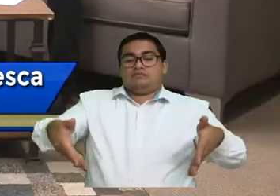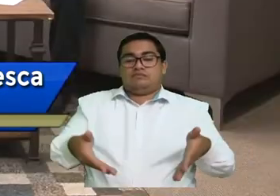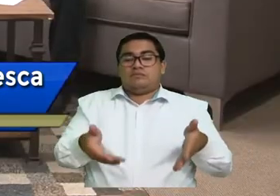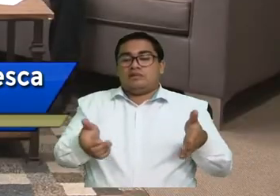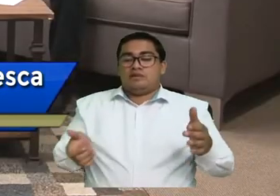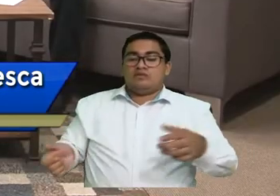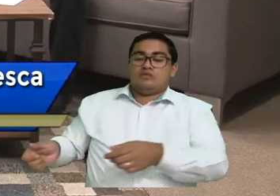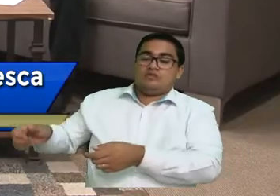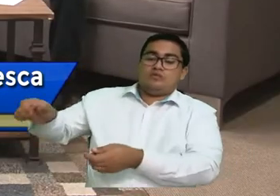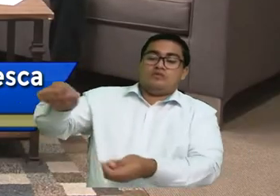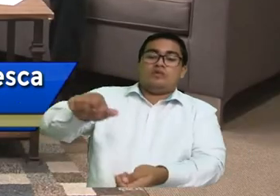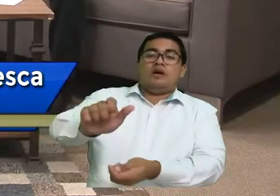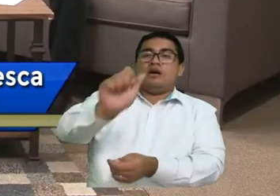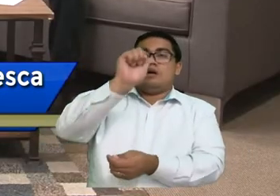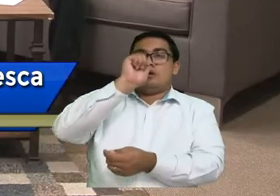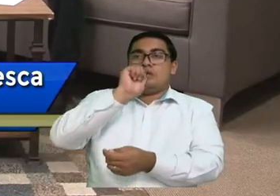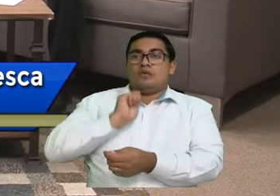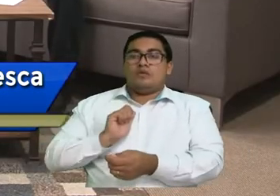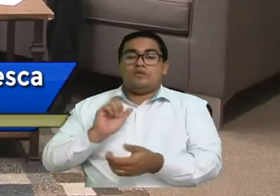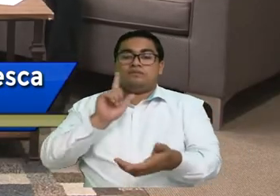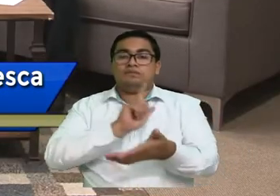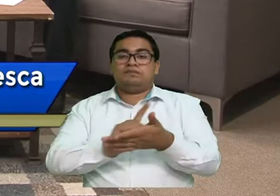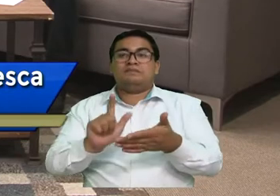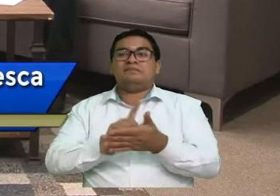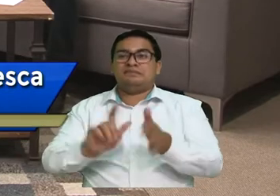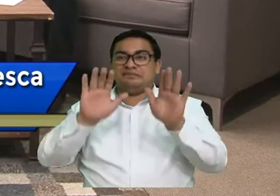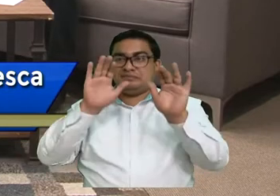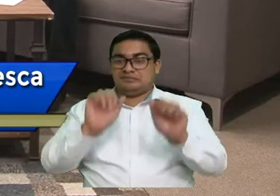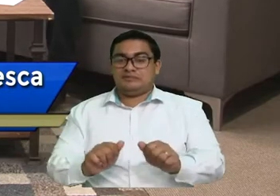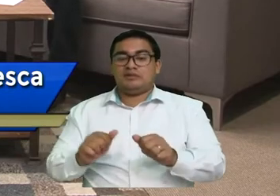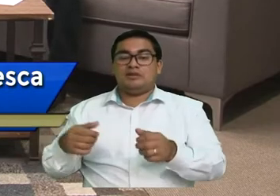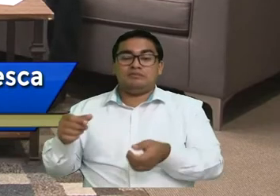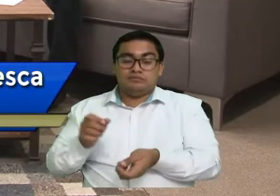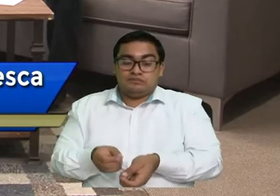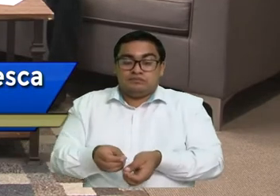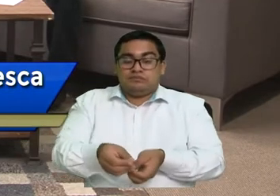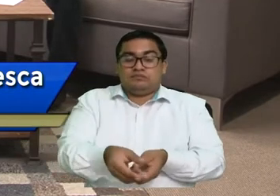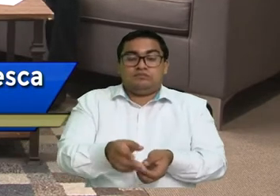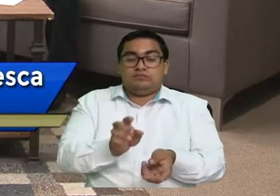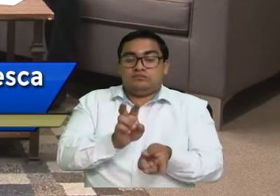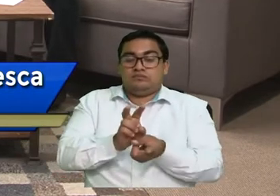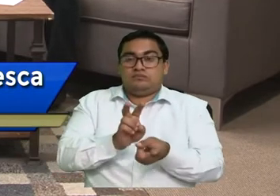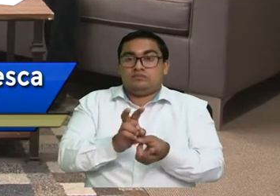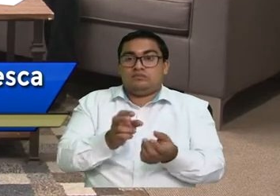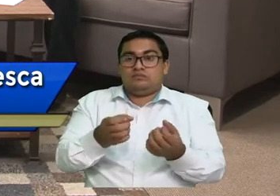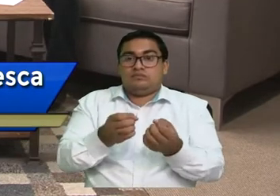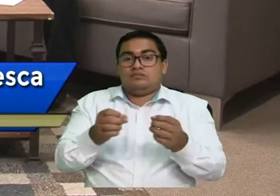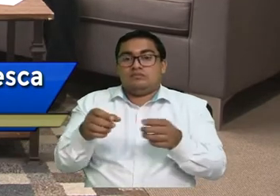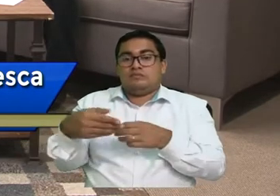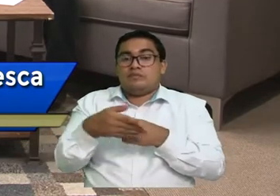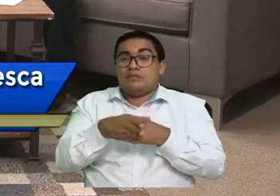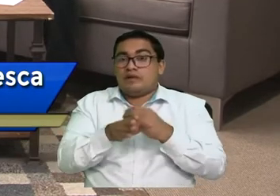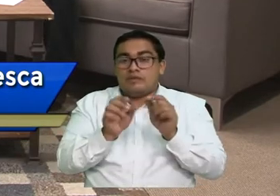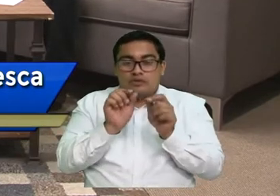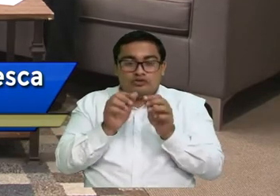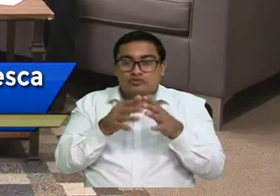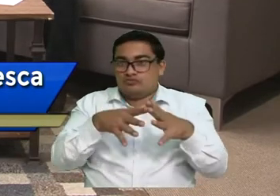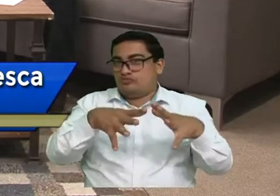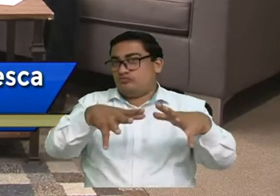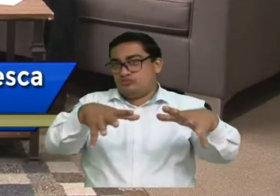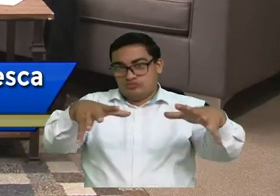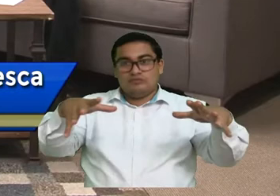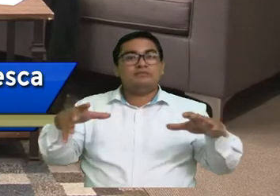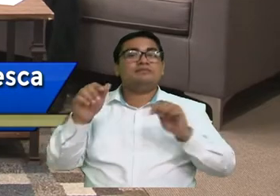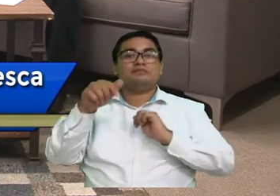agua y cómo oxigenar una vez que ya pones ahí la semilla o los alevines de tilapia, en